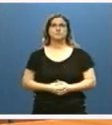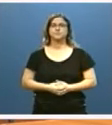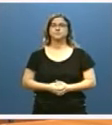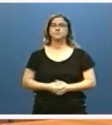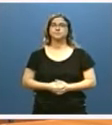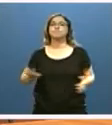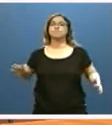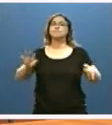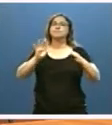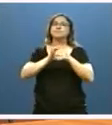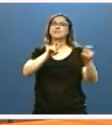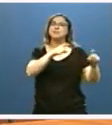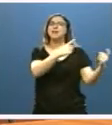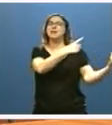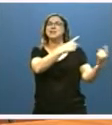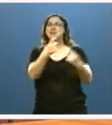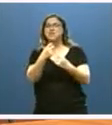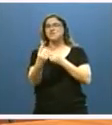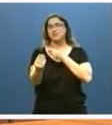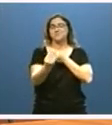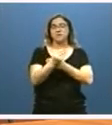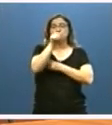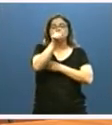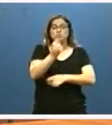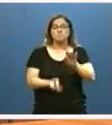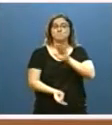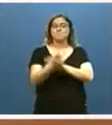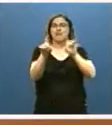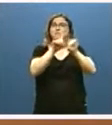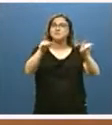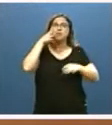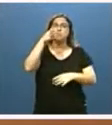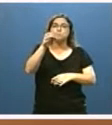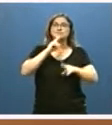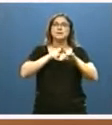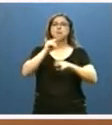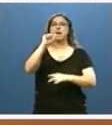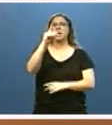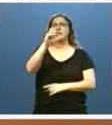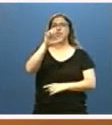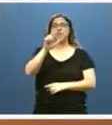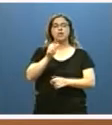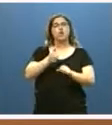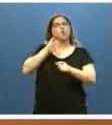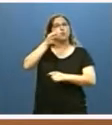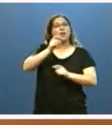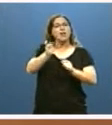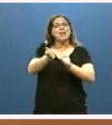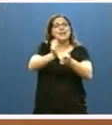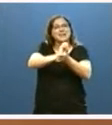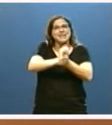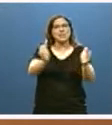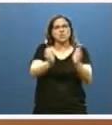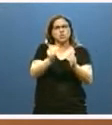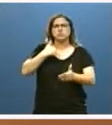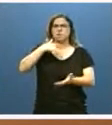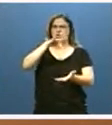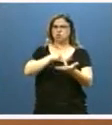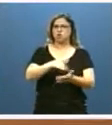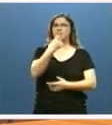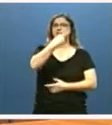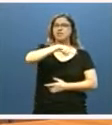en relación con las necesidades de financiación de los emprendedores rurales de rural les ofrece microcréditos que ya alcanzan 116